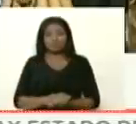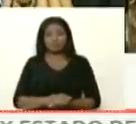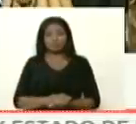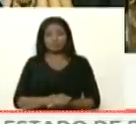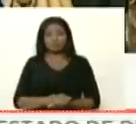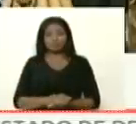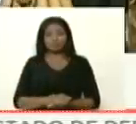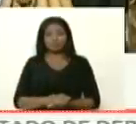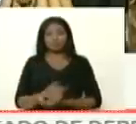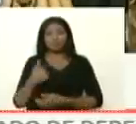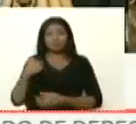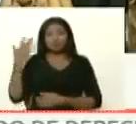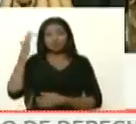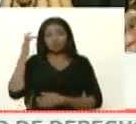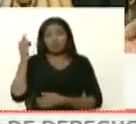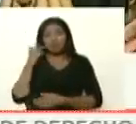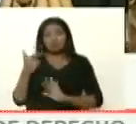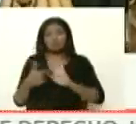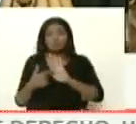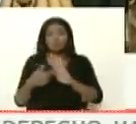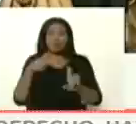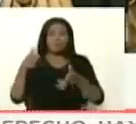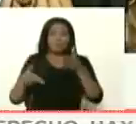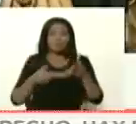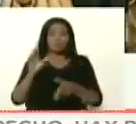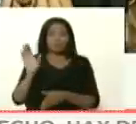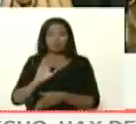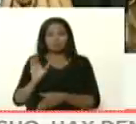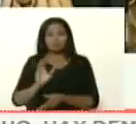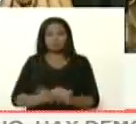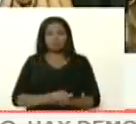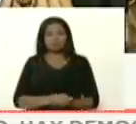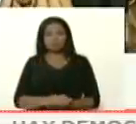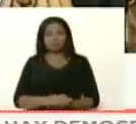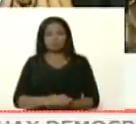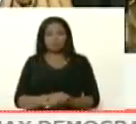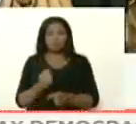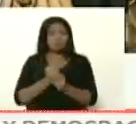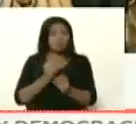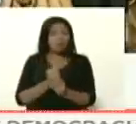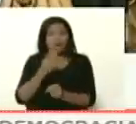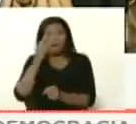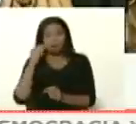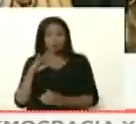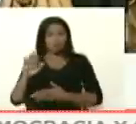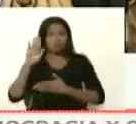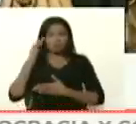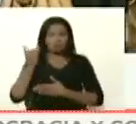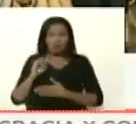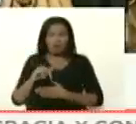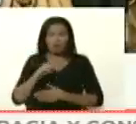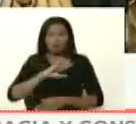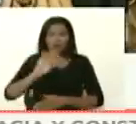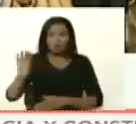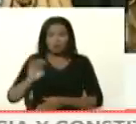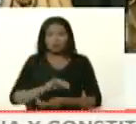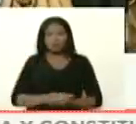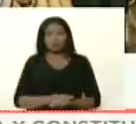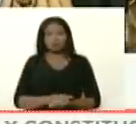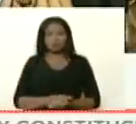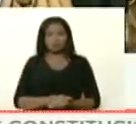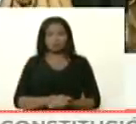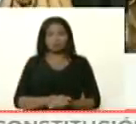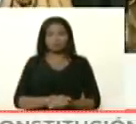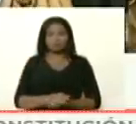Lo sé, ayer tuvimos un ejemplo en el metro de Caracas. Los trabajadores están comprometidos con esta patria.